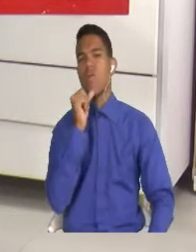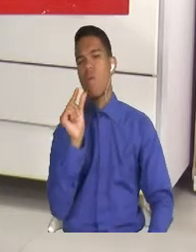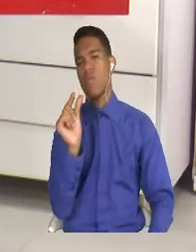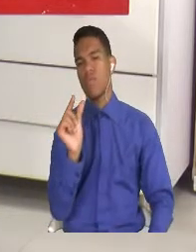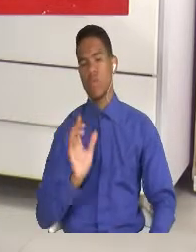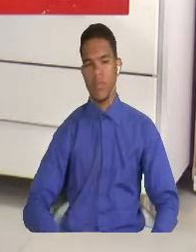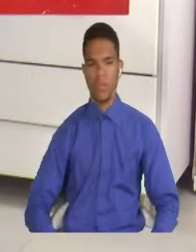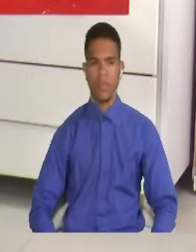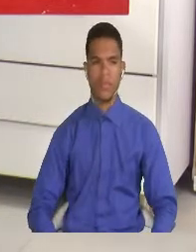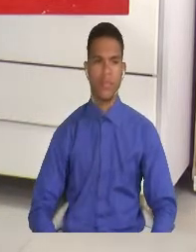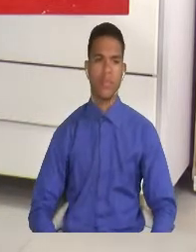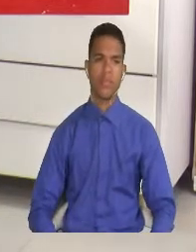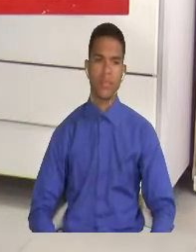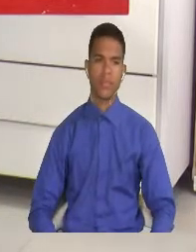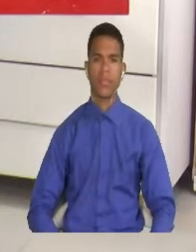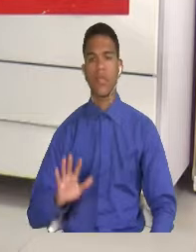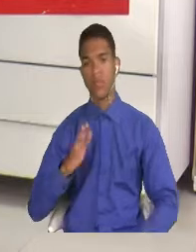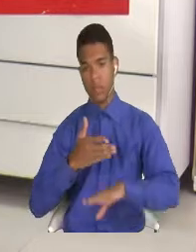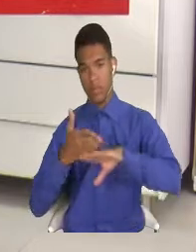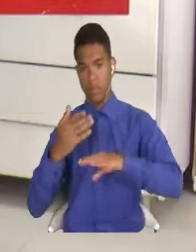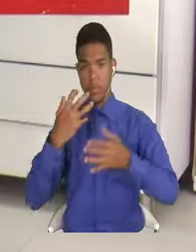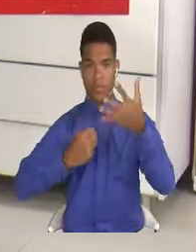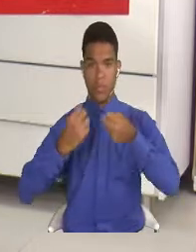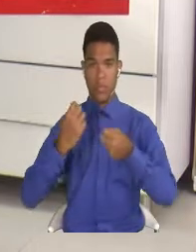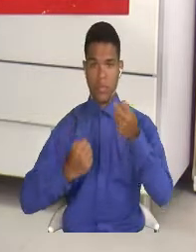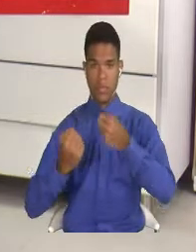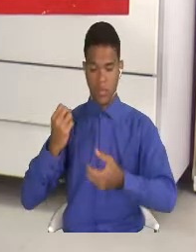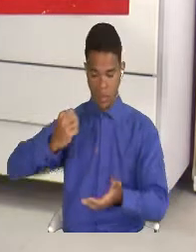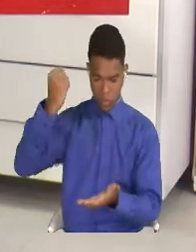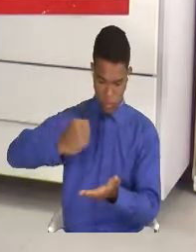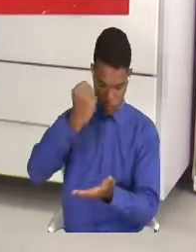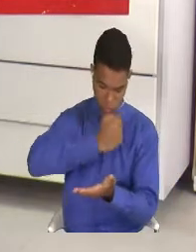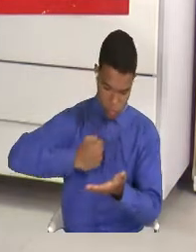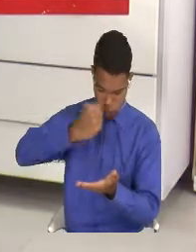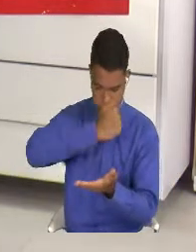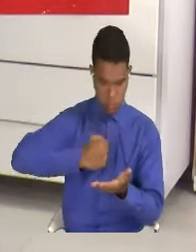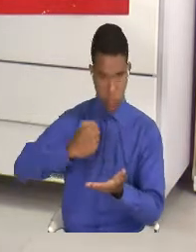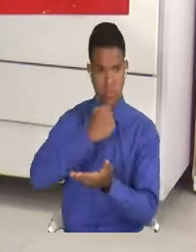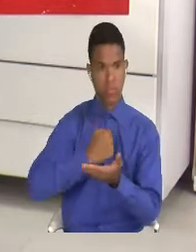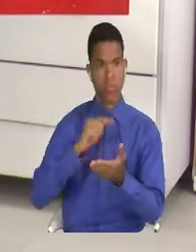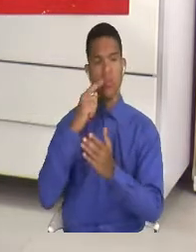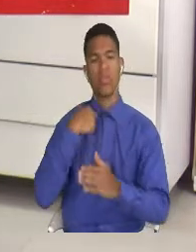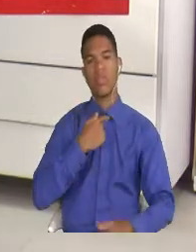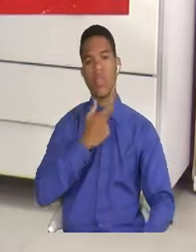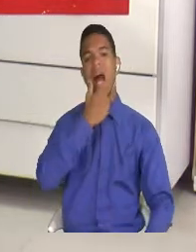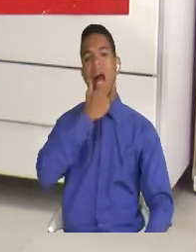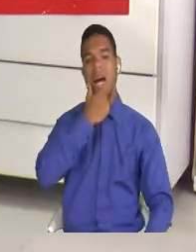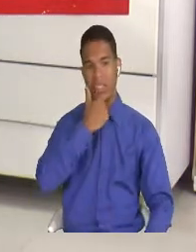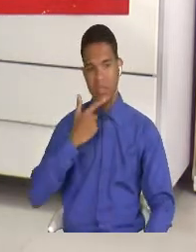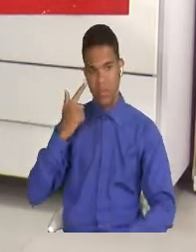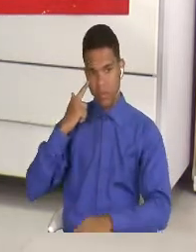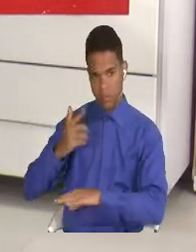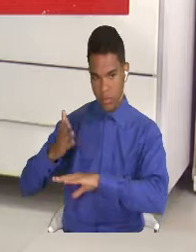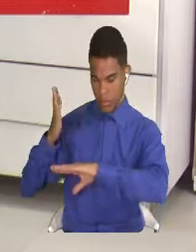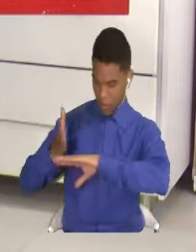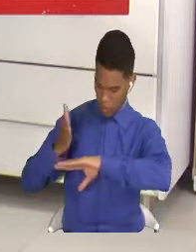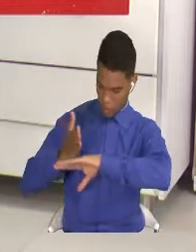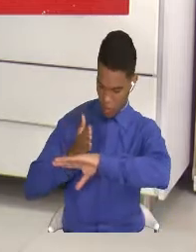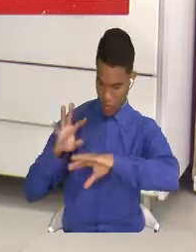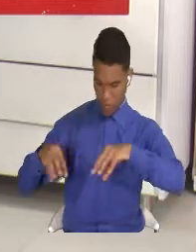Ahorita le vamos a agregar nuestra crema de leche. Y la tortica Bimbo, entonces la tortilla, perdón, que pusimos nosotros precisamente